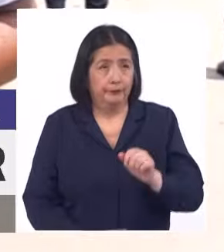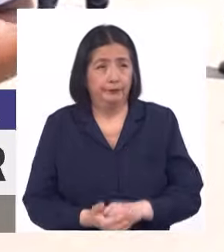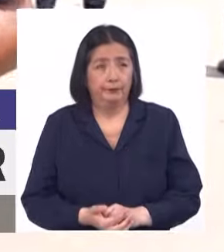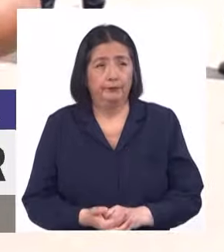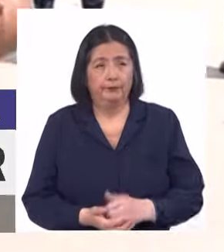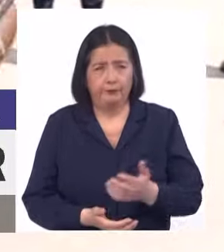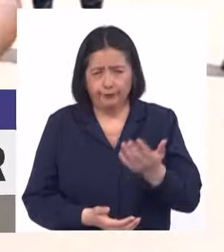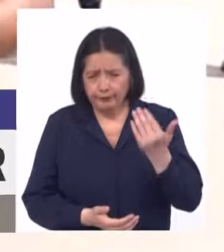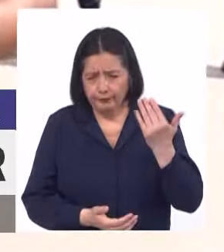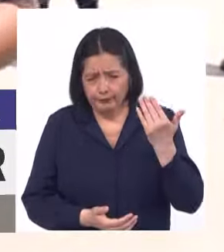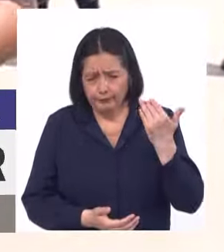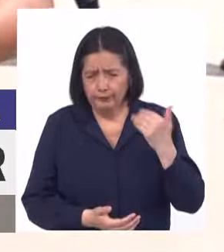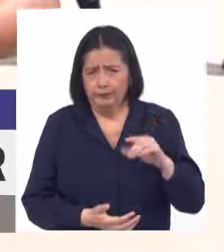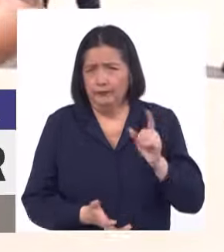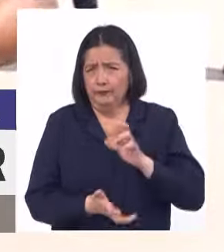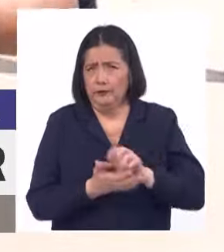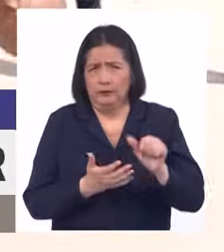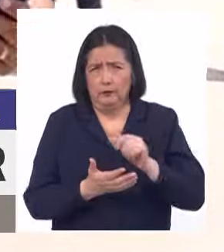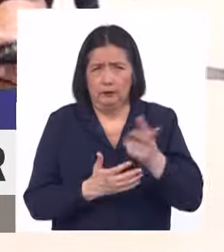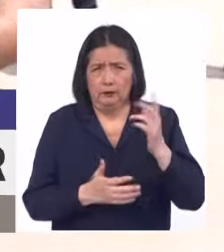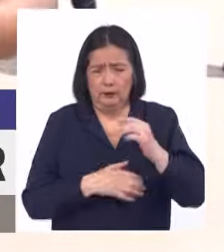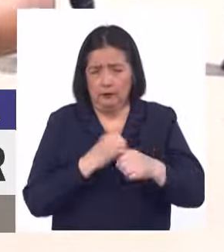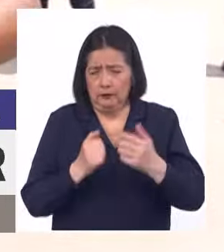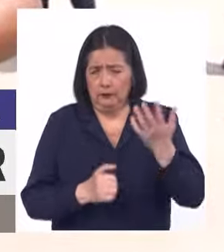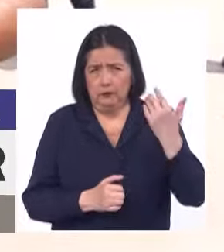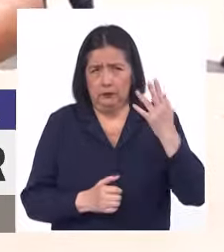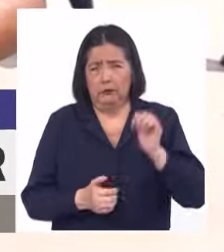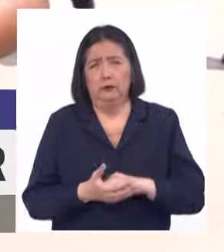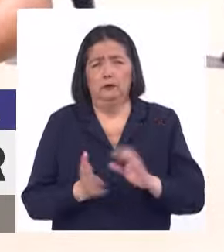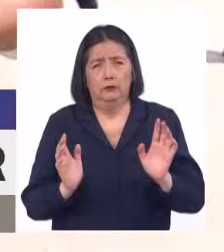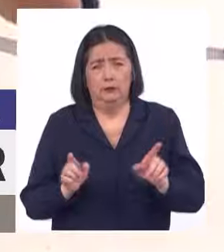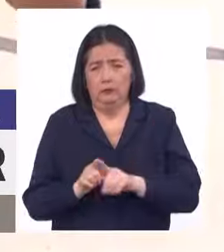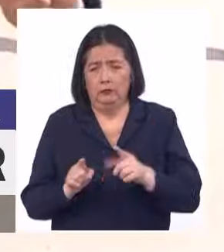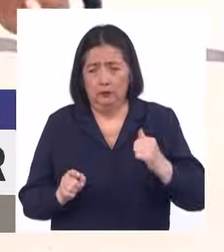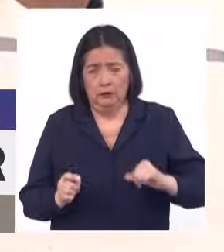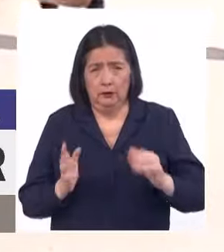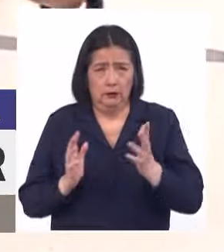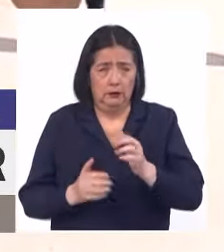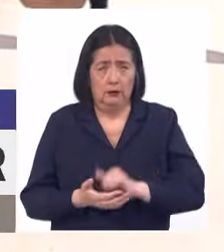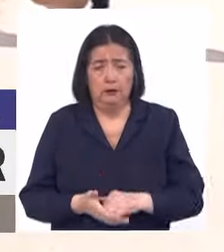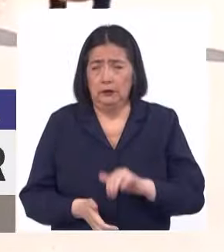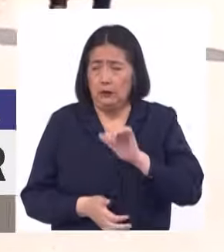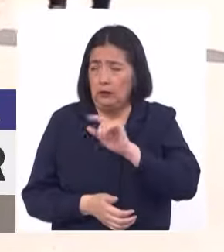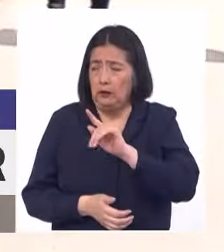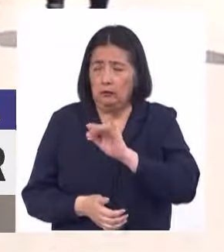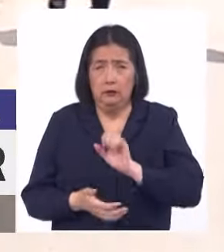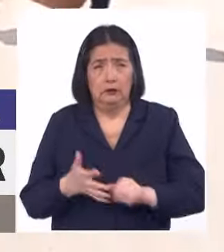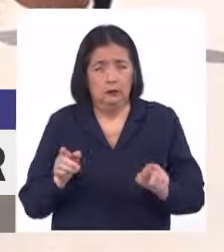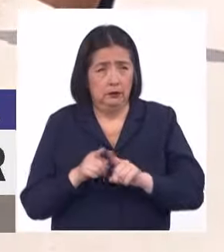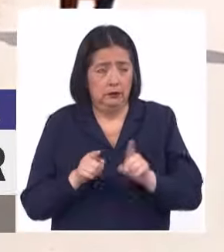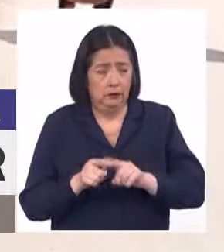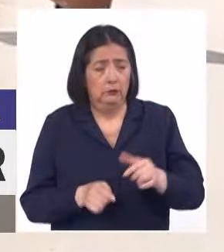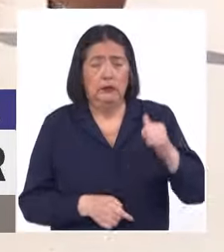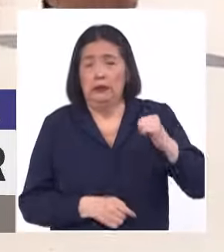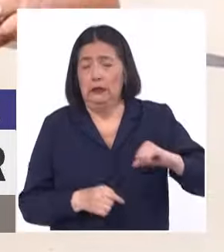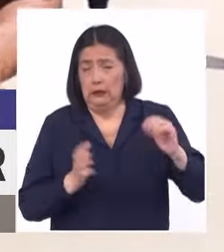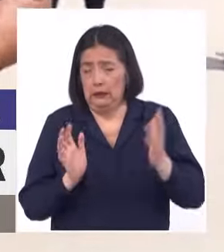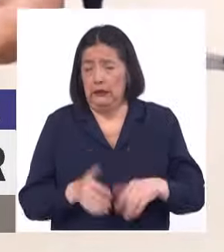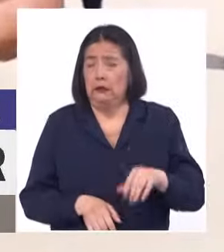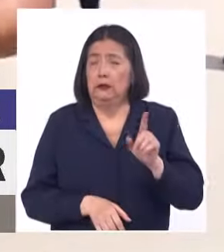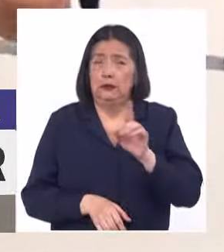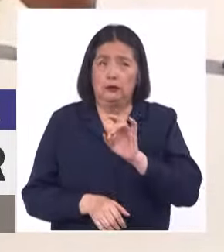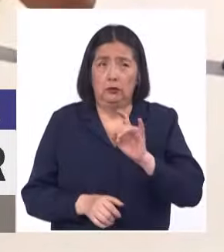sucedido hace unos meses atrás, el año pasado, igual que el alcalde de Aguas Verdes, también el alcalde de Zarumilla